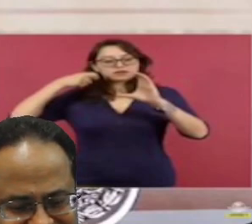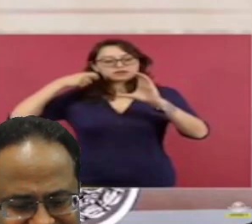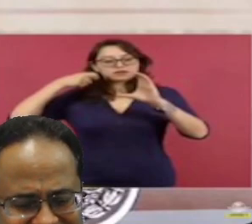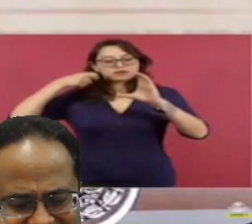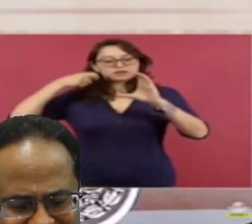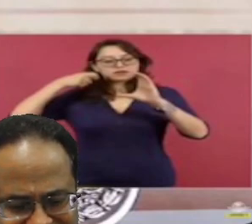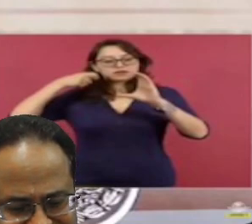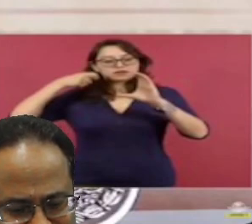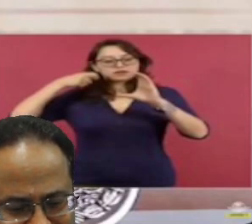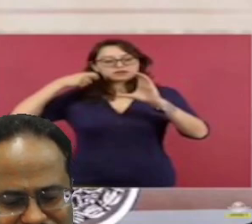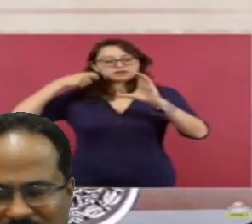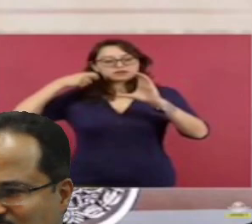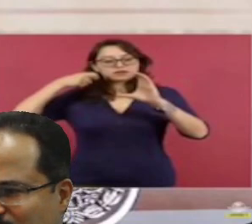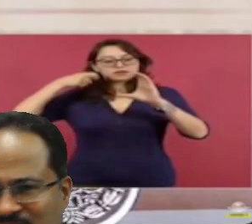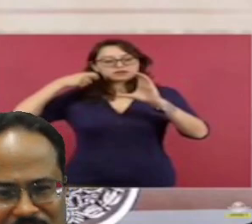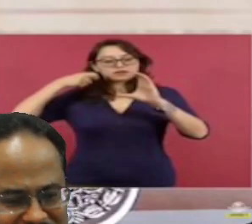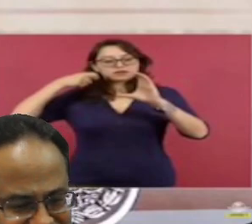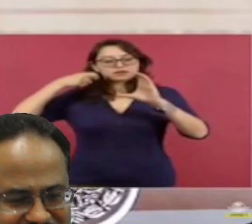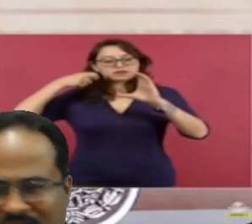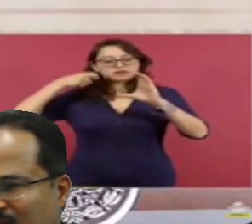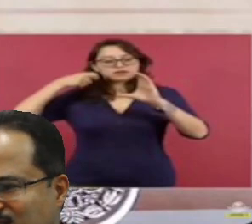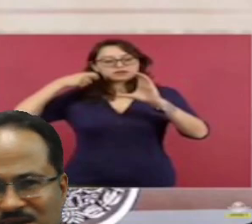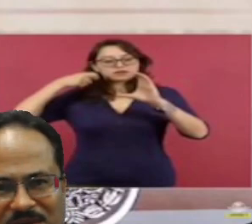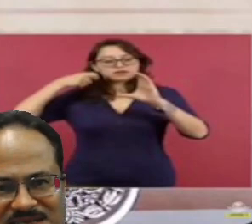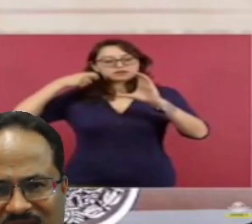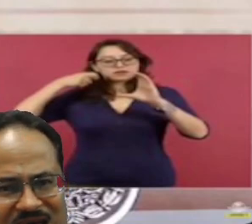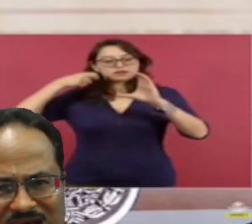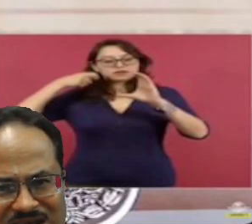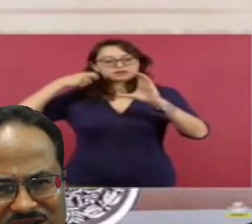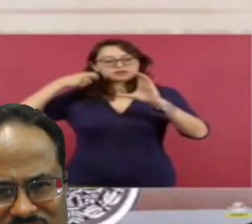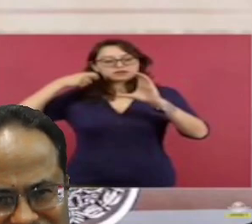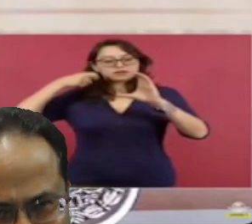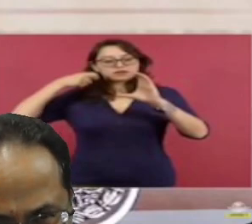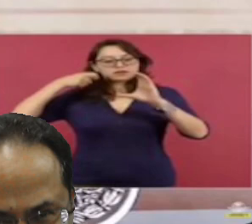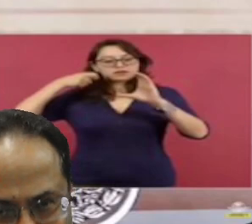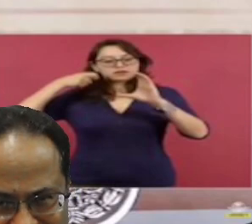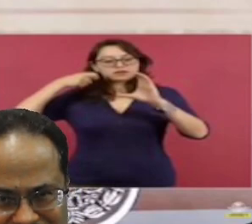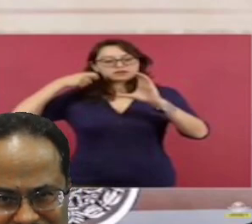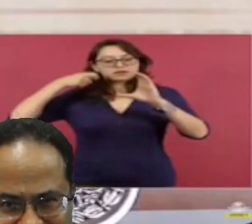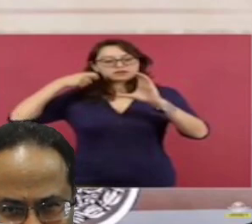llevarse estufas llevarse pantallas llevarse